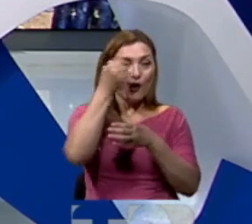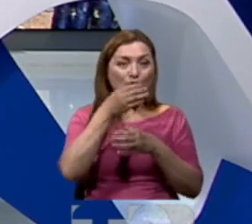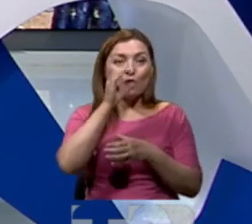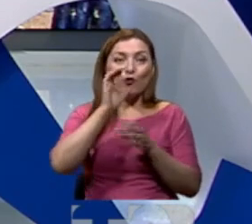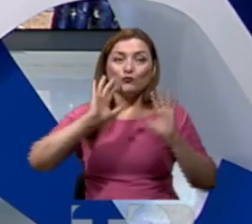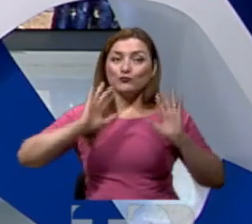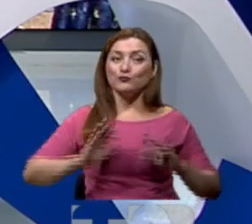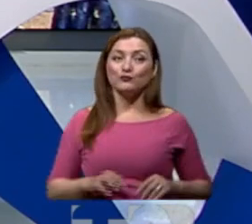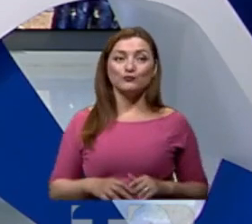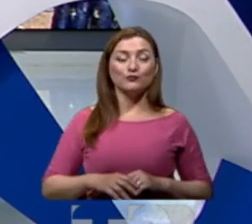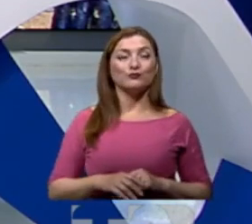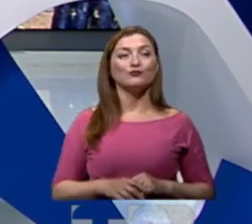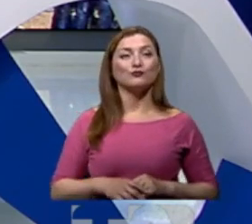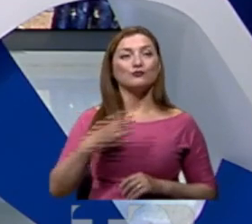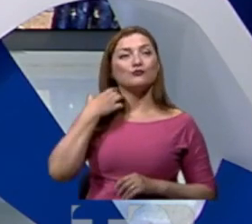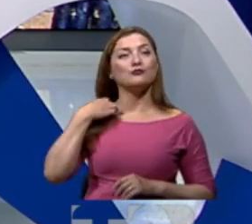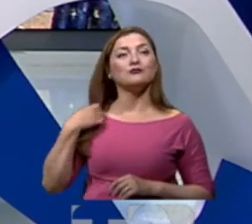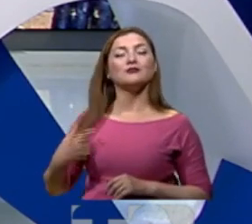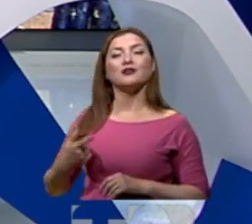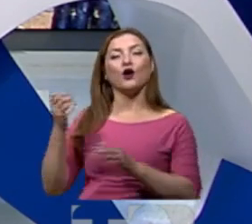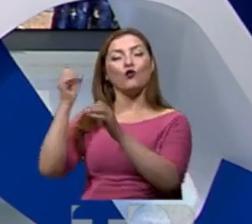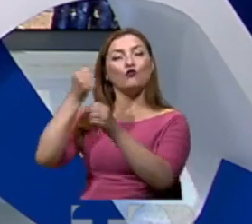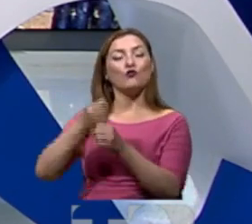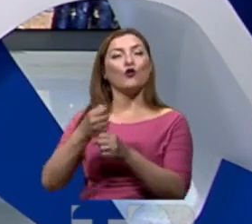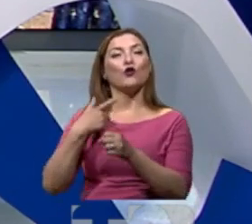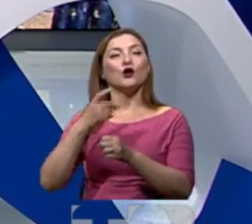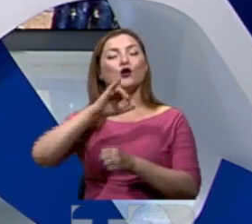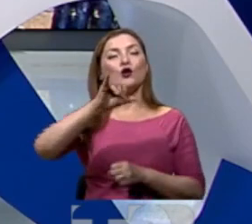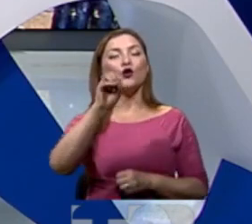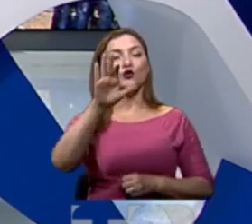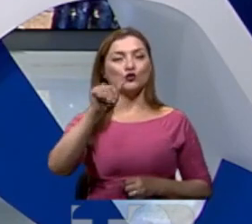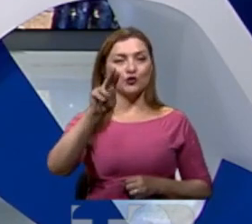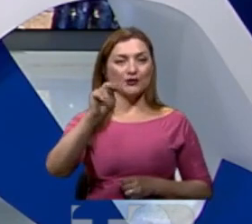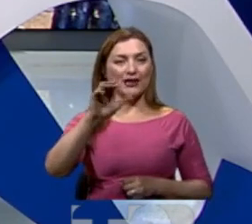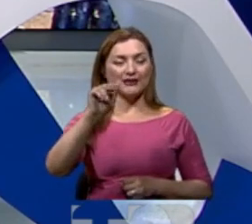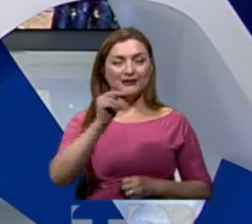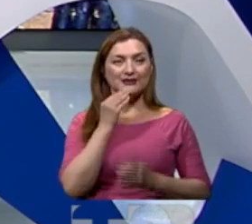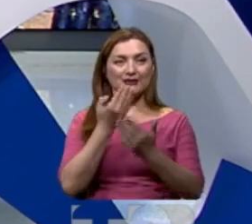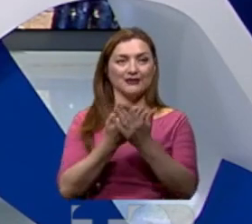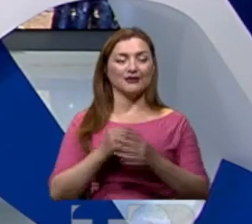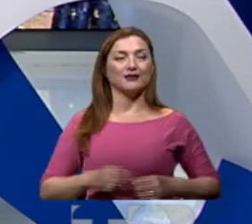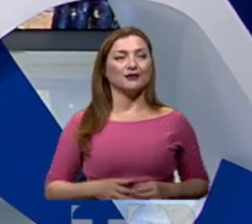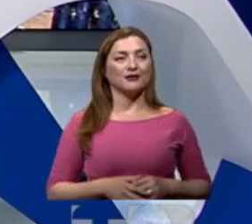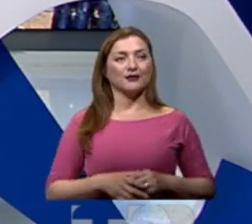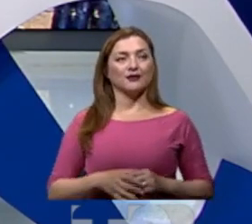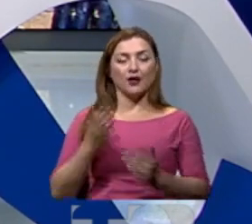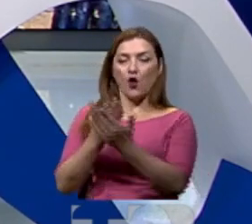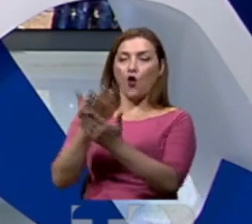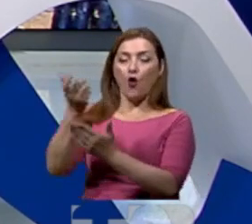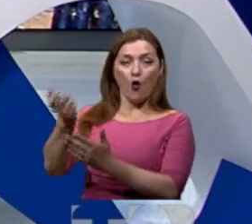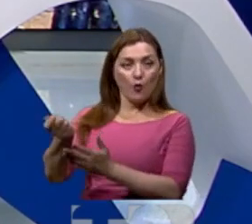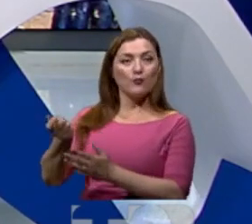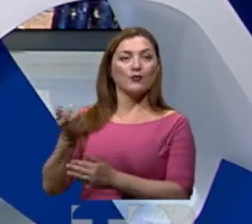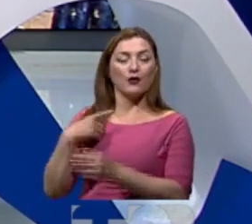probando. Pero esas eran de Fundación Jonathan, que nos vino a dejar también. Perfecto, entonces, muchas gracias de una vez. Y a comprar la Fundación Jonathan. A